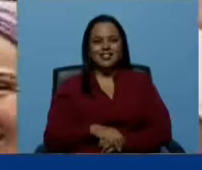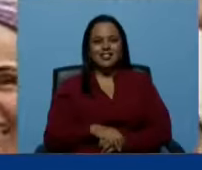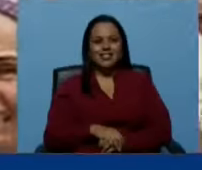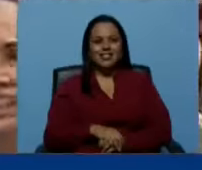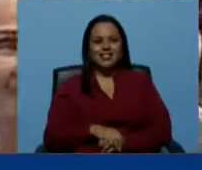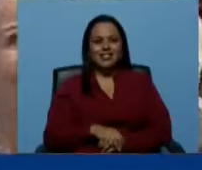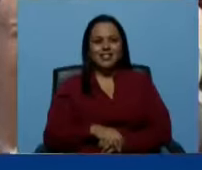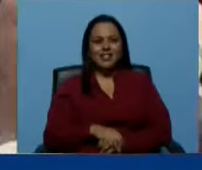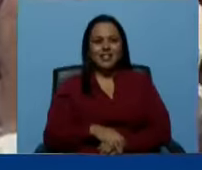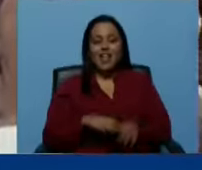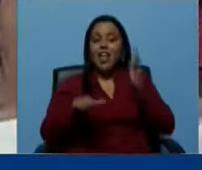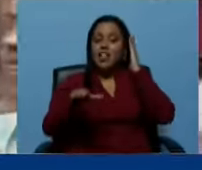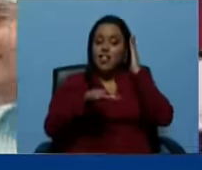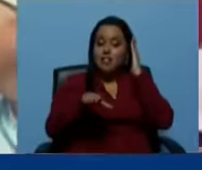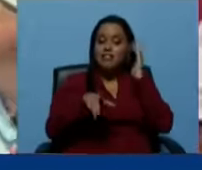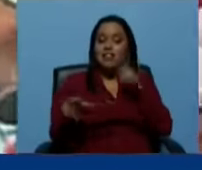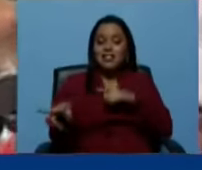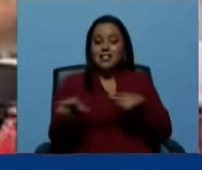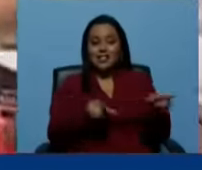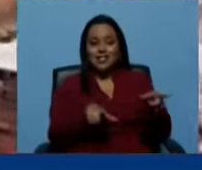El DJ está pila.